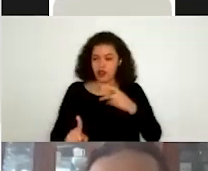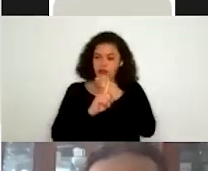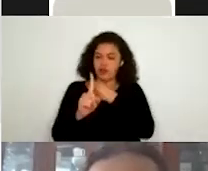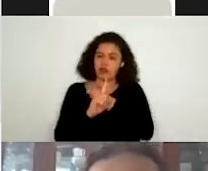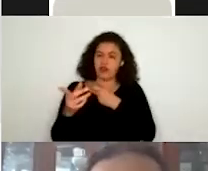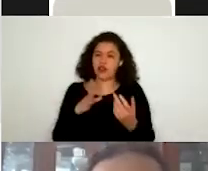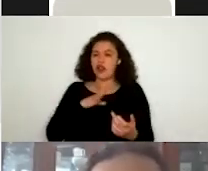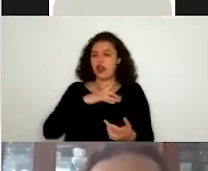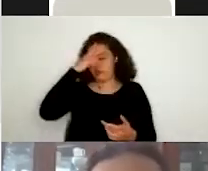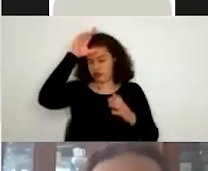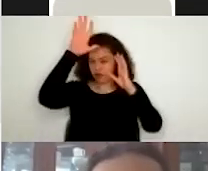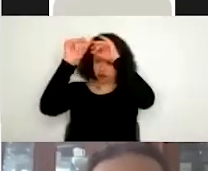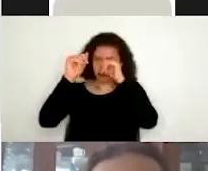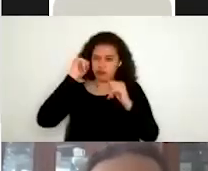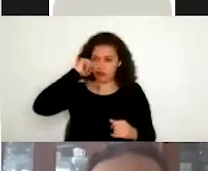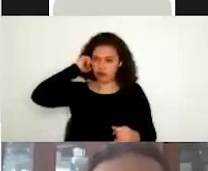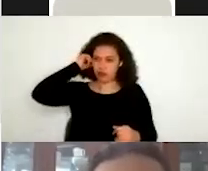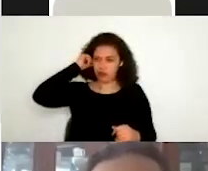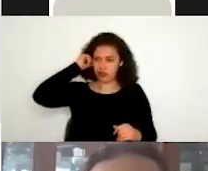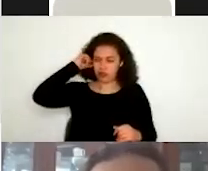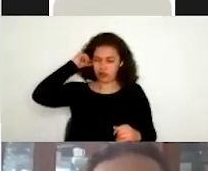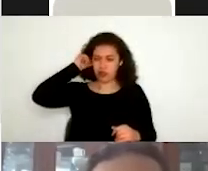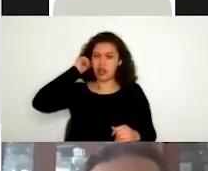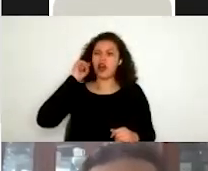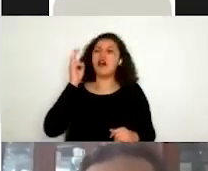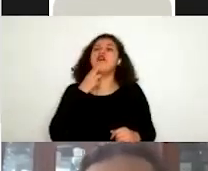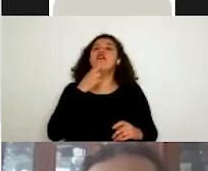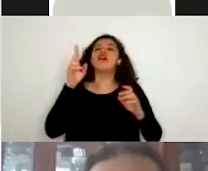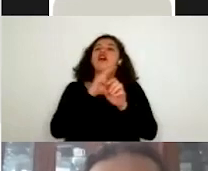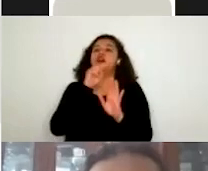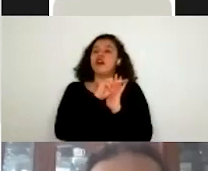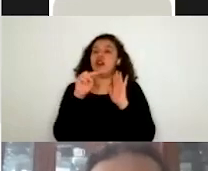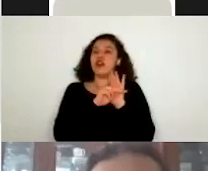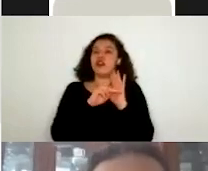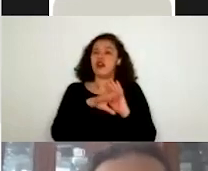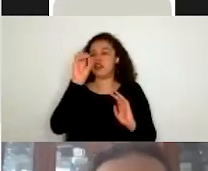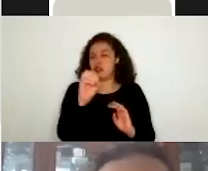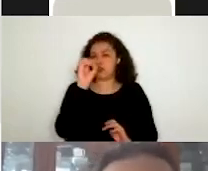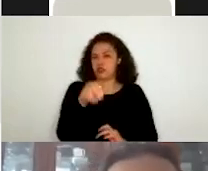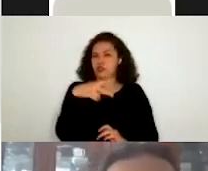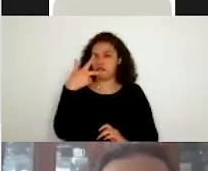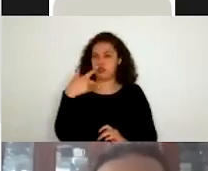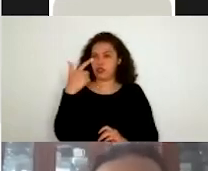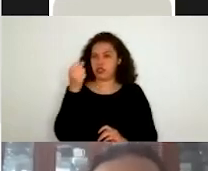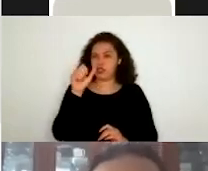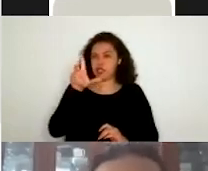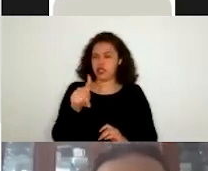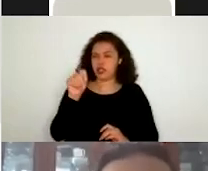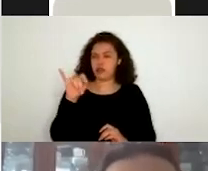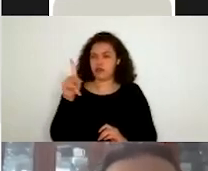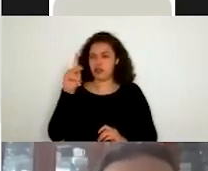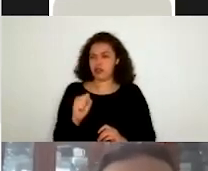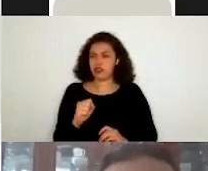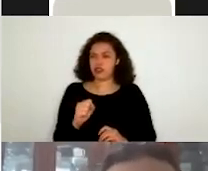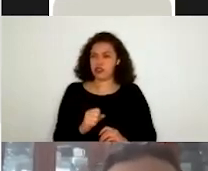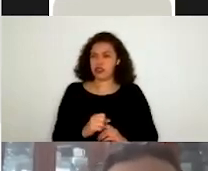conforme al acuerdo, se utilizarán además de la norma 002 STPS, el método de riesgo